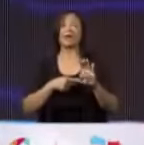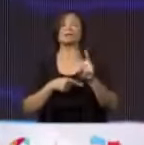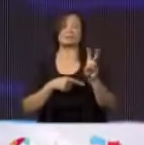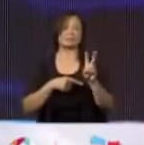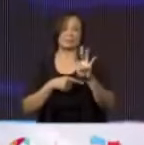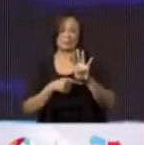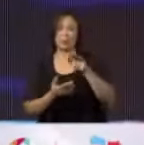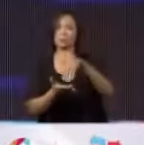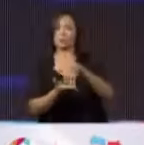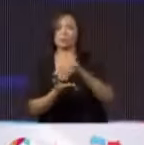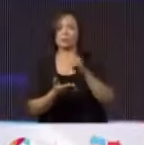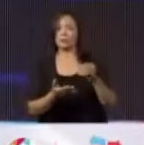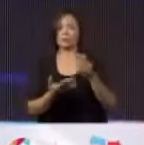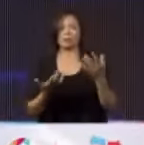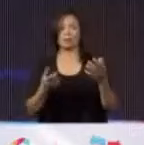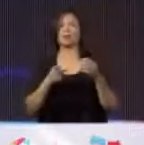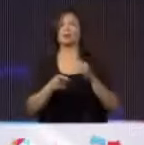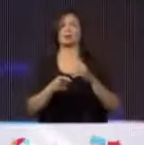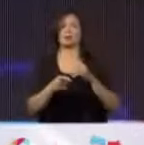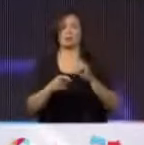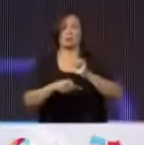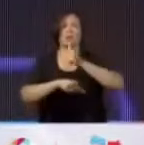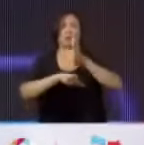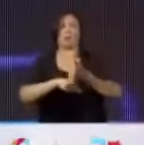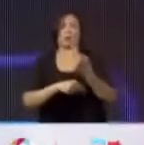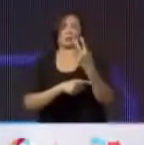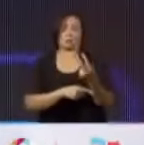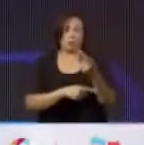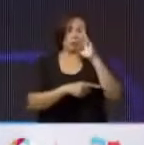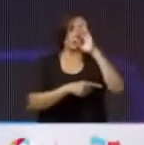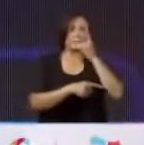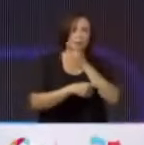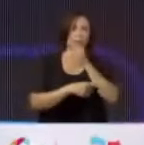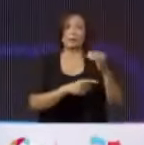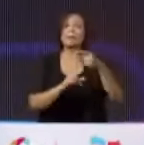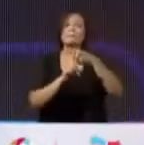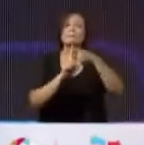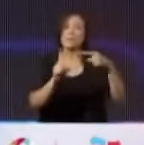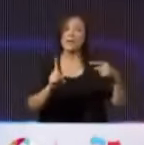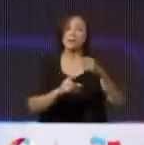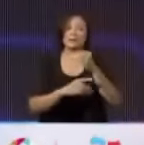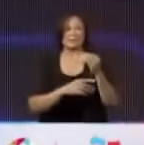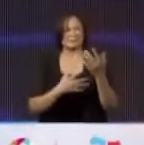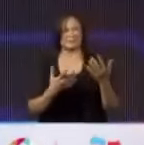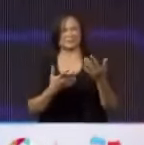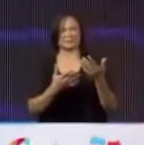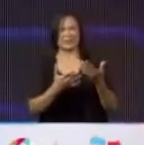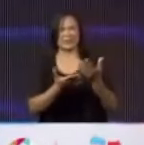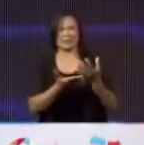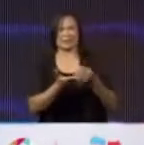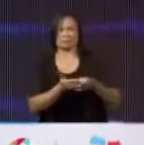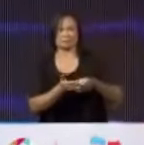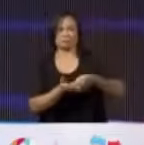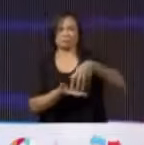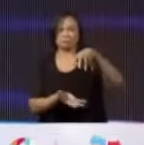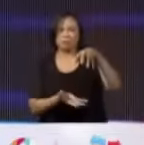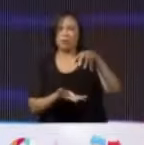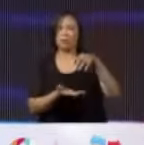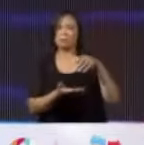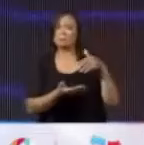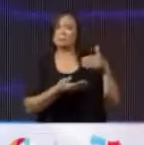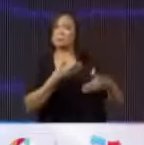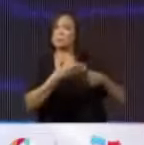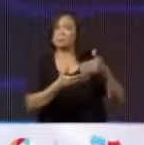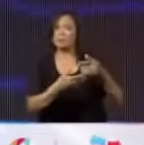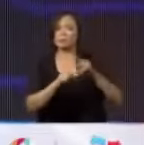a 64.000, es decir, prácticamente creamos dos repúblicas dominicanas y media en términos de generación de riqueza. Todo ha sido